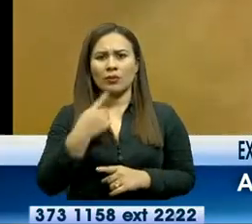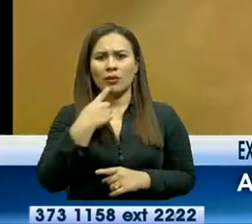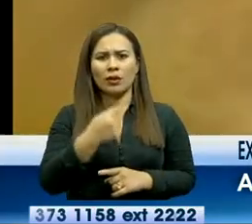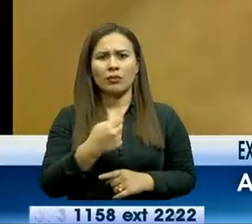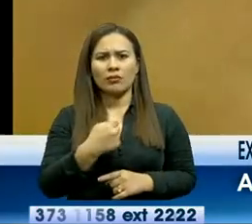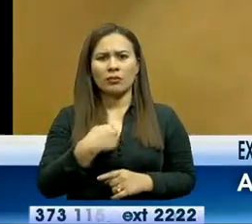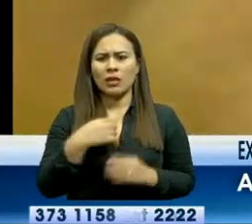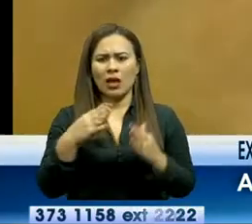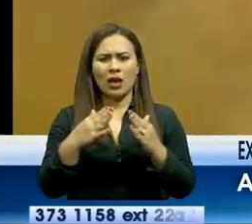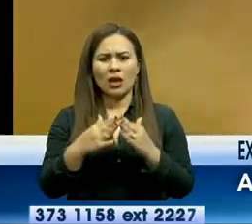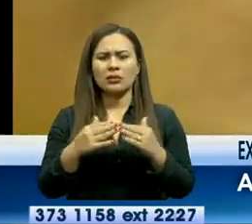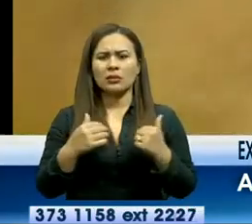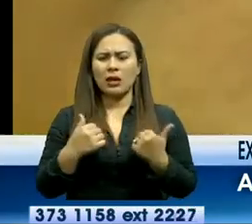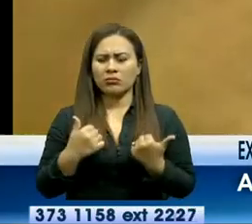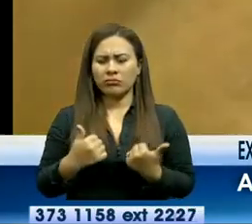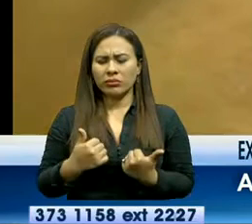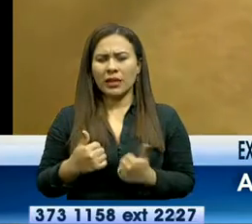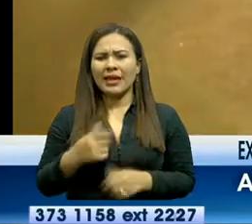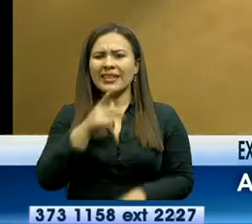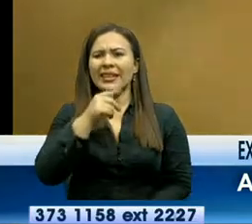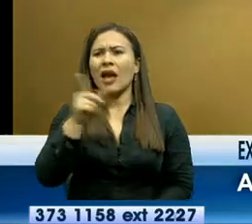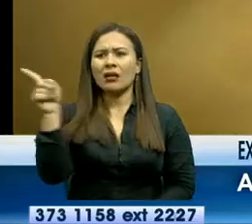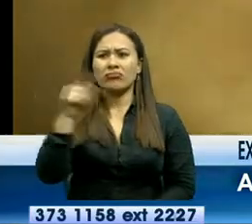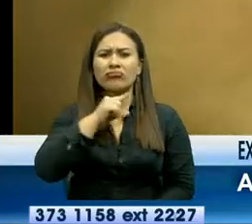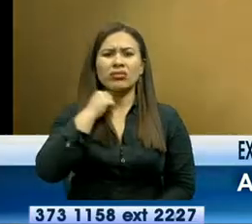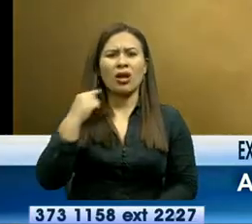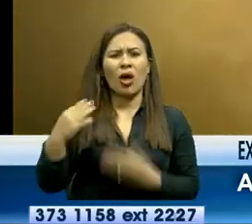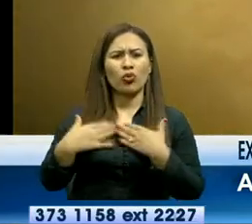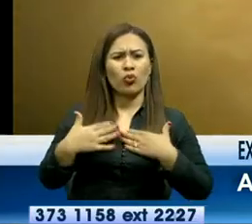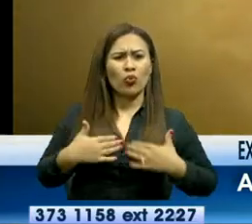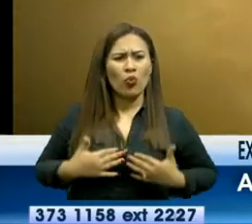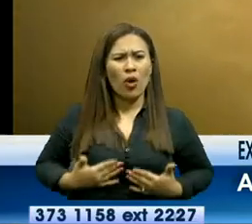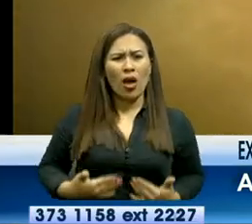pasó nada, que fue el padre que abusó de ella.